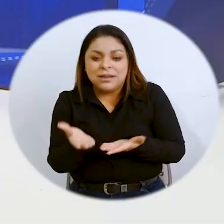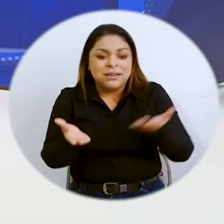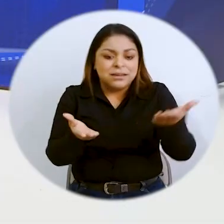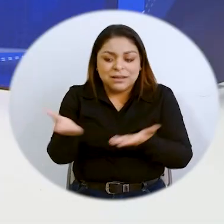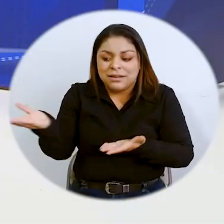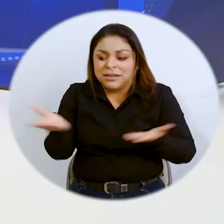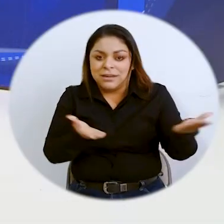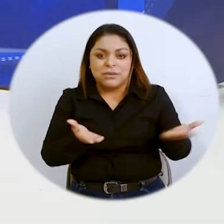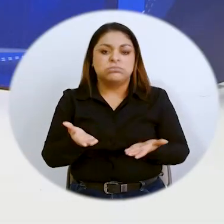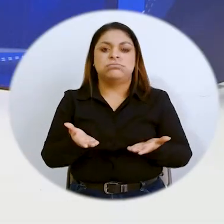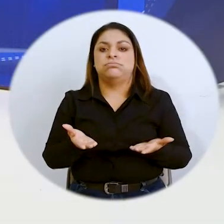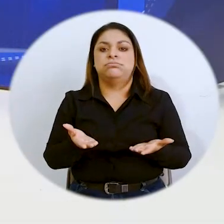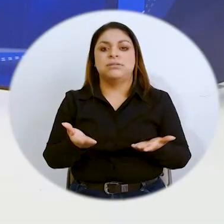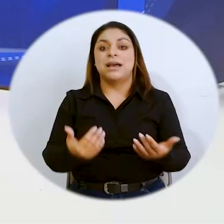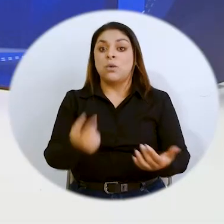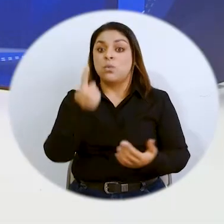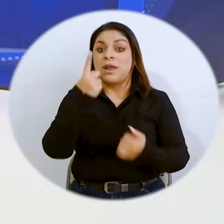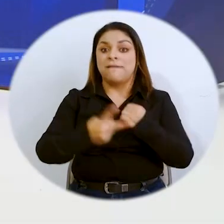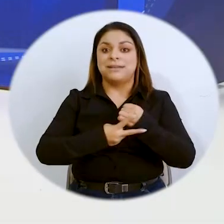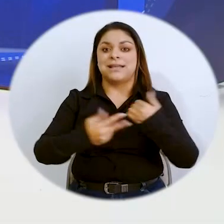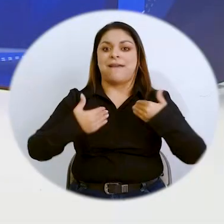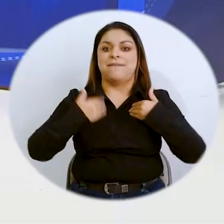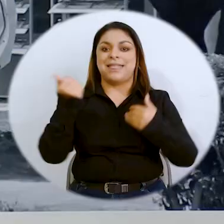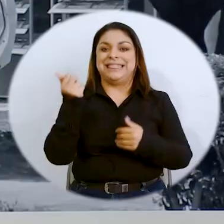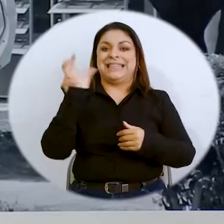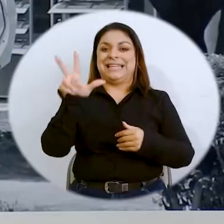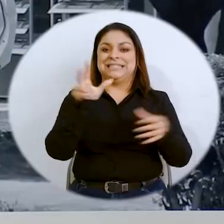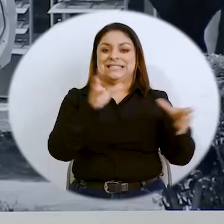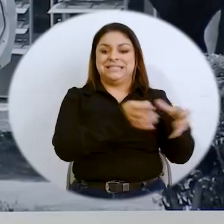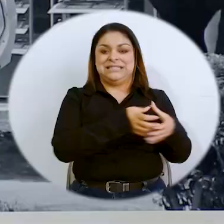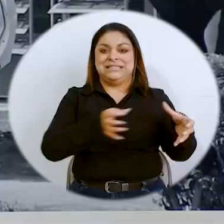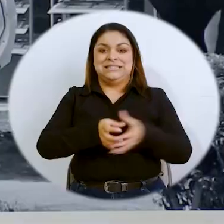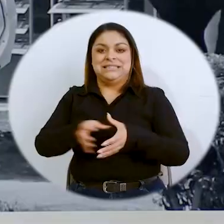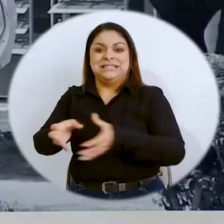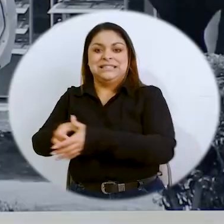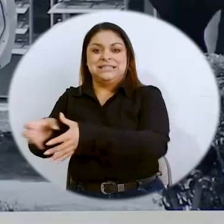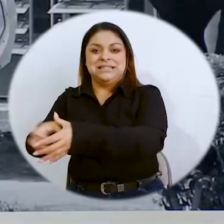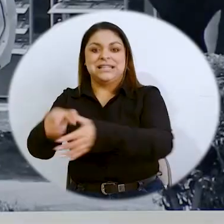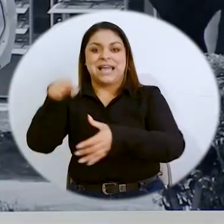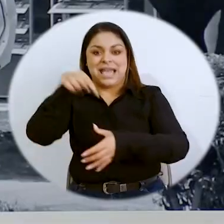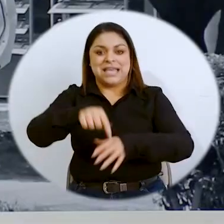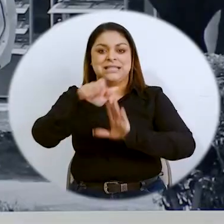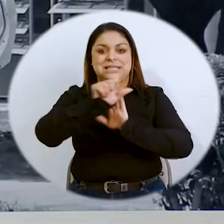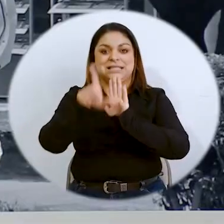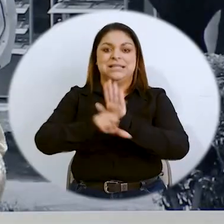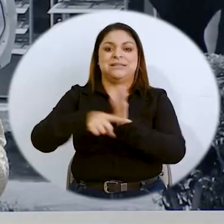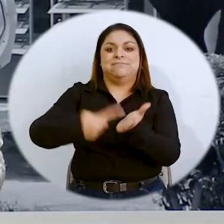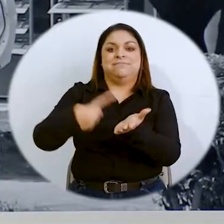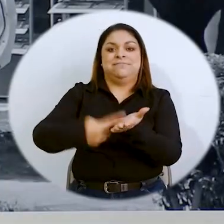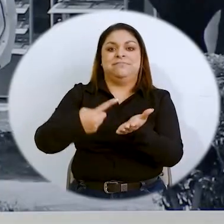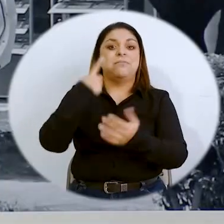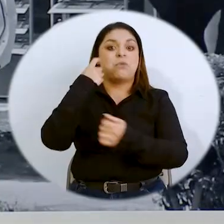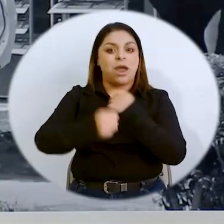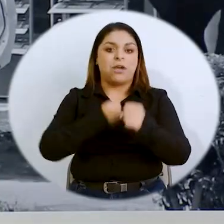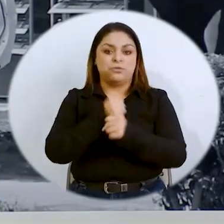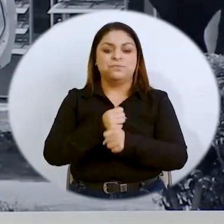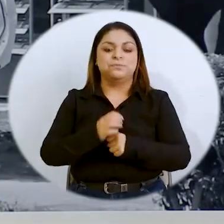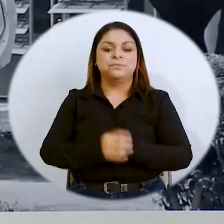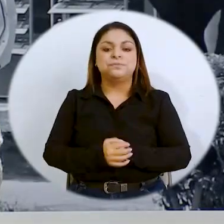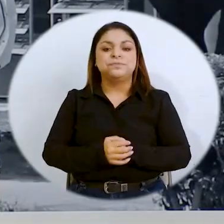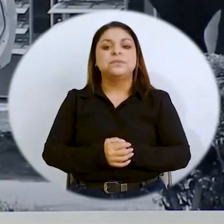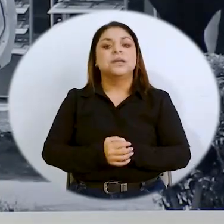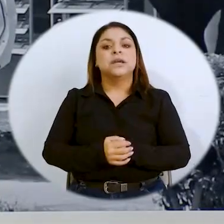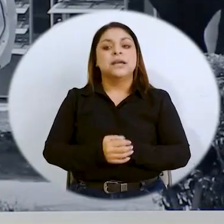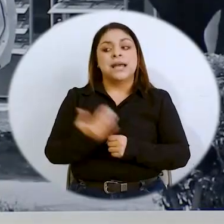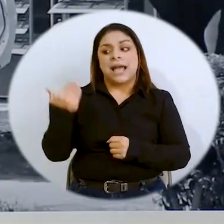diálogo. O sea, llegamos a tener años donde tuvimos 13 iniciativas de diálogo social por año. En la última